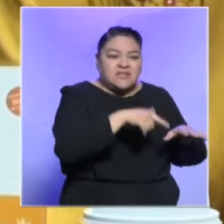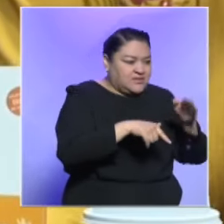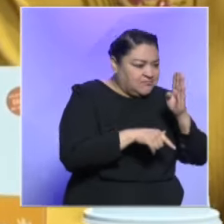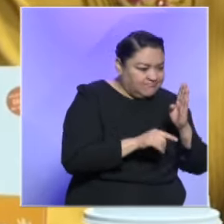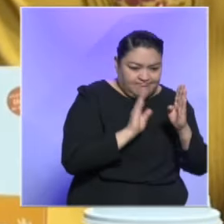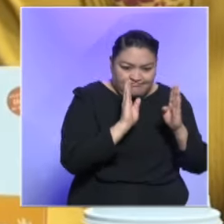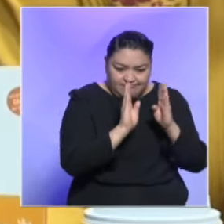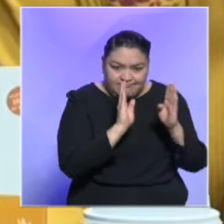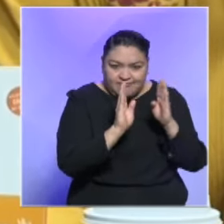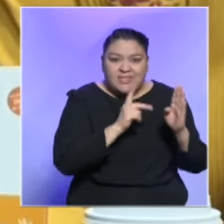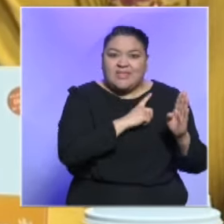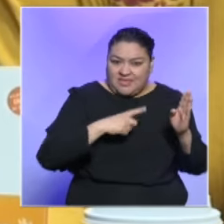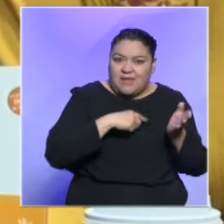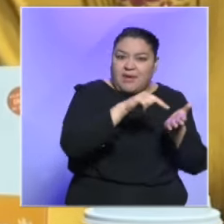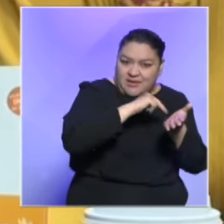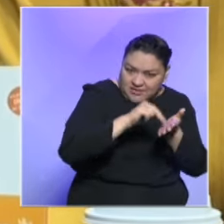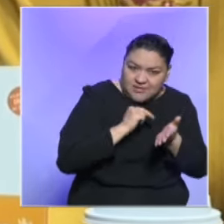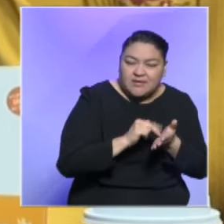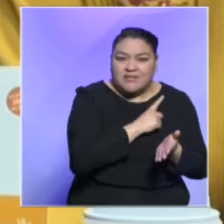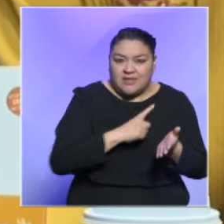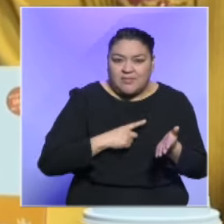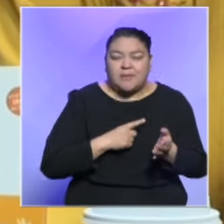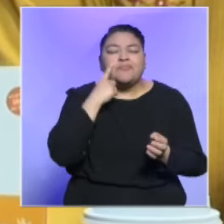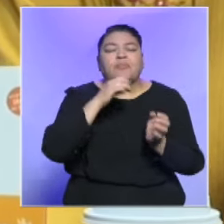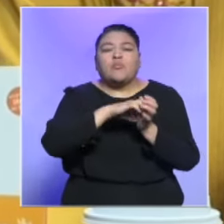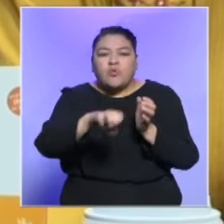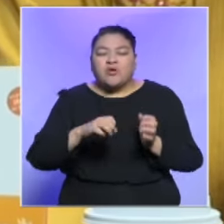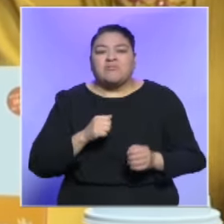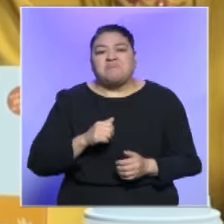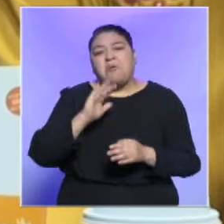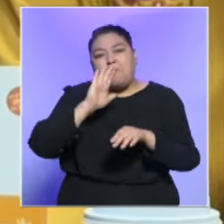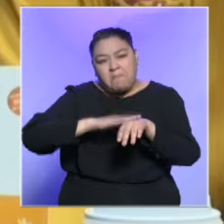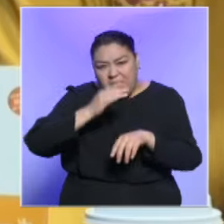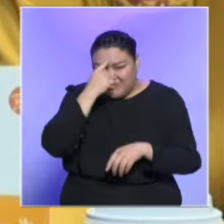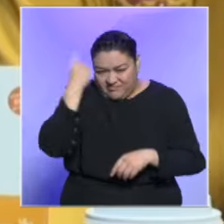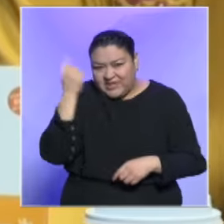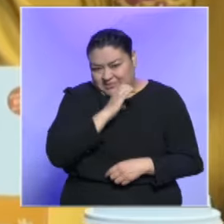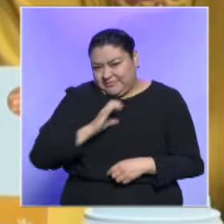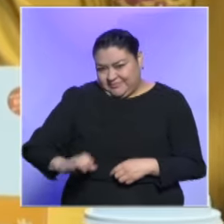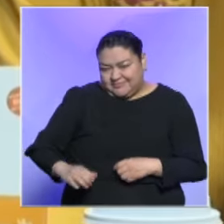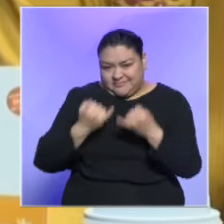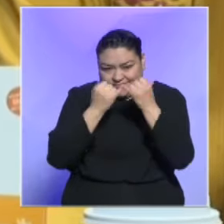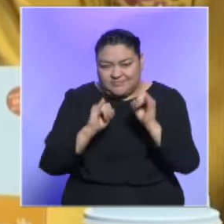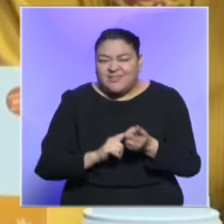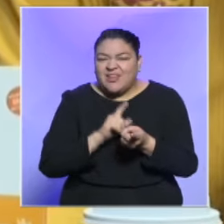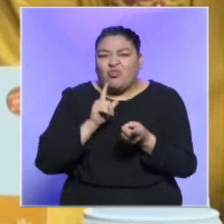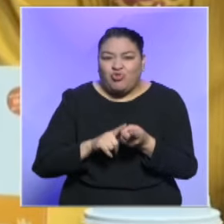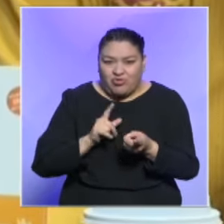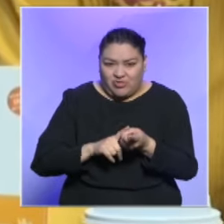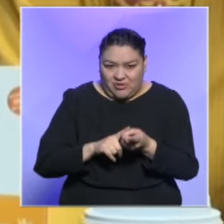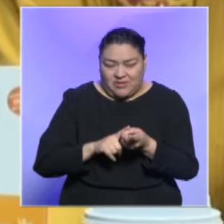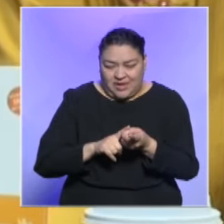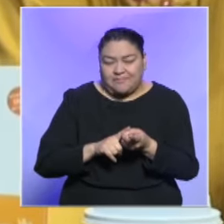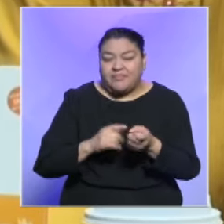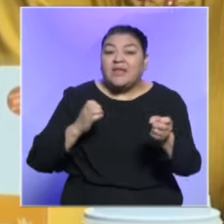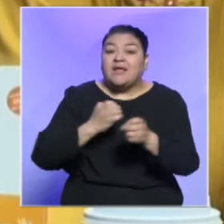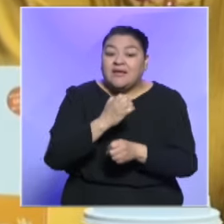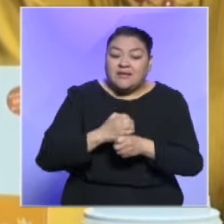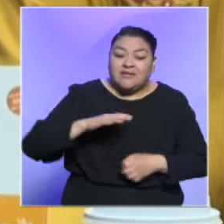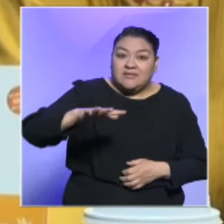otro. Nos dice que donde hay menos exigencia para obtener el apoyo para candidatura